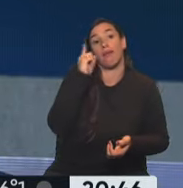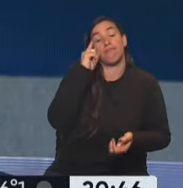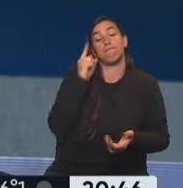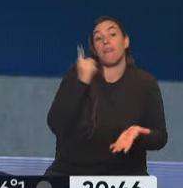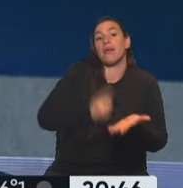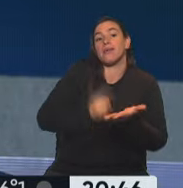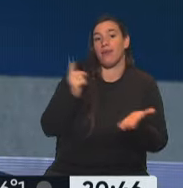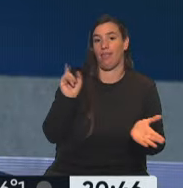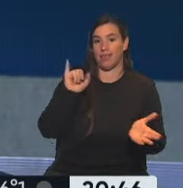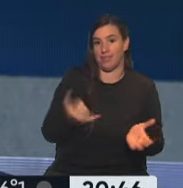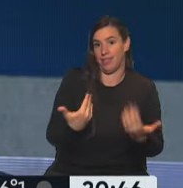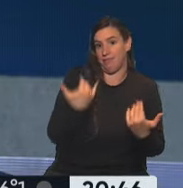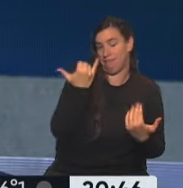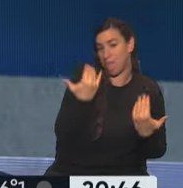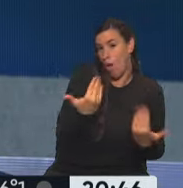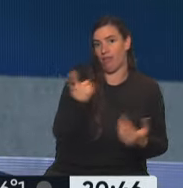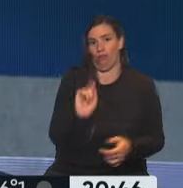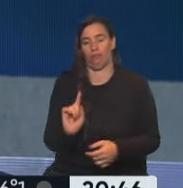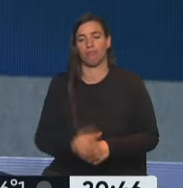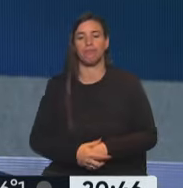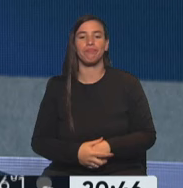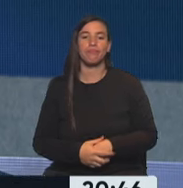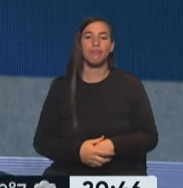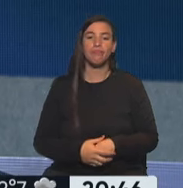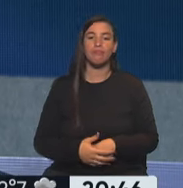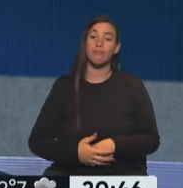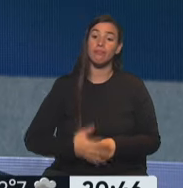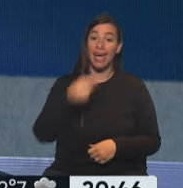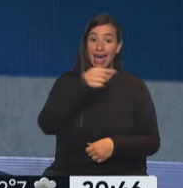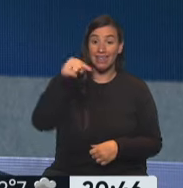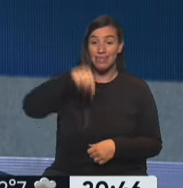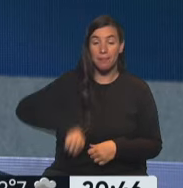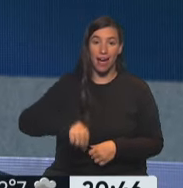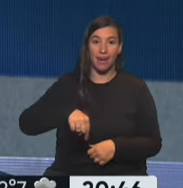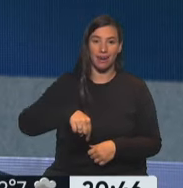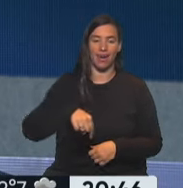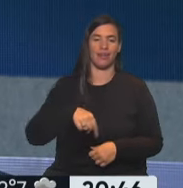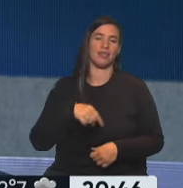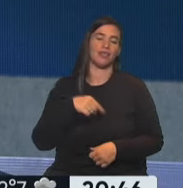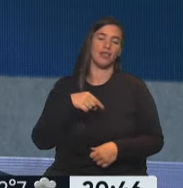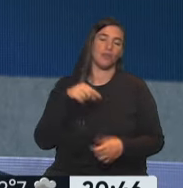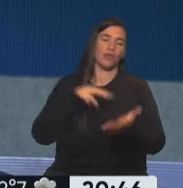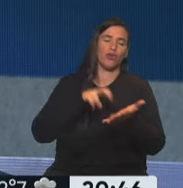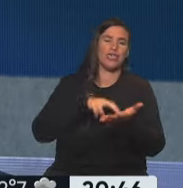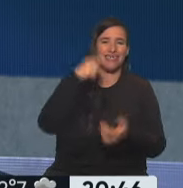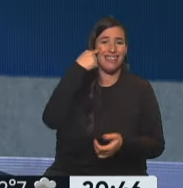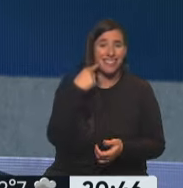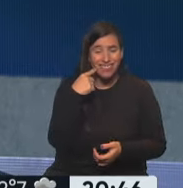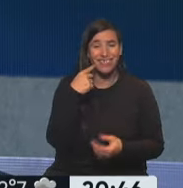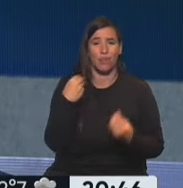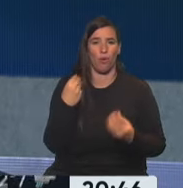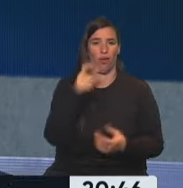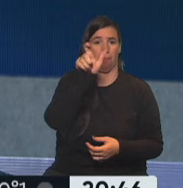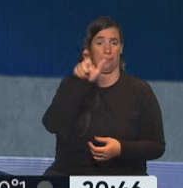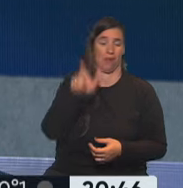Y hace unos días, esta semana, se confirmaba la triste noticia de la muerte de un ciudadano argentino israelí durante los ataques